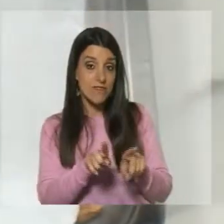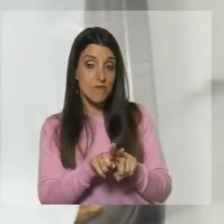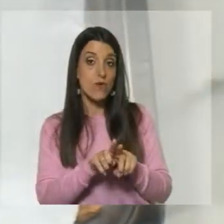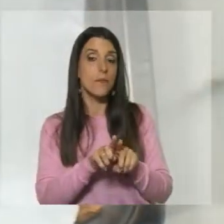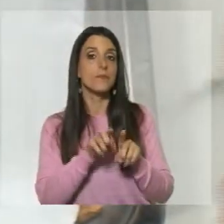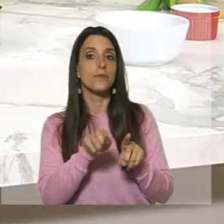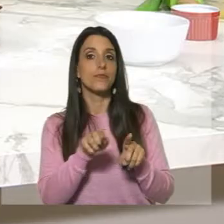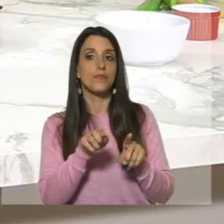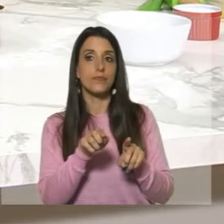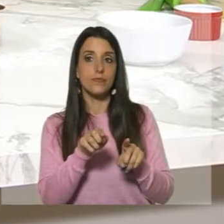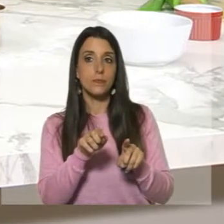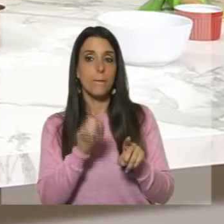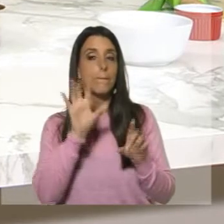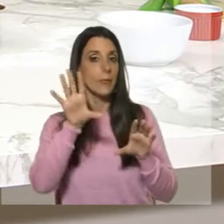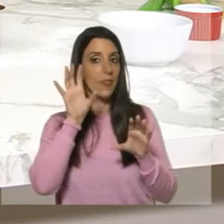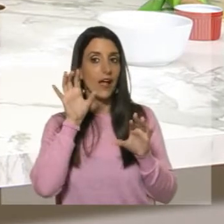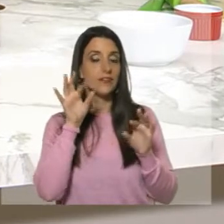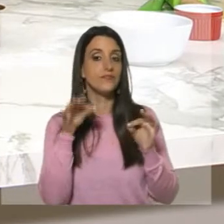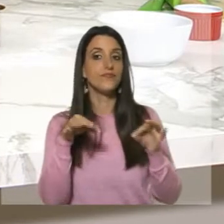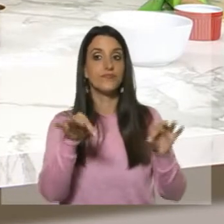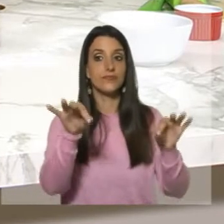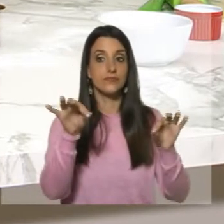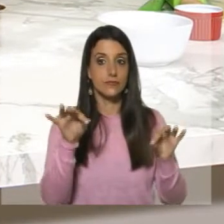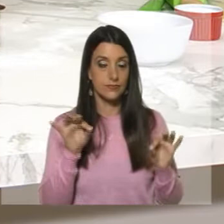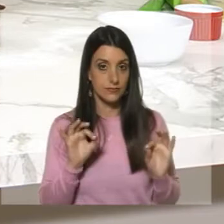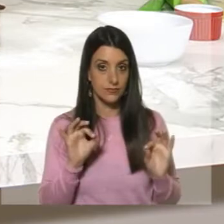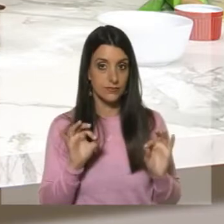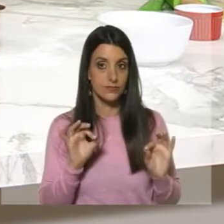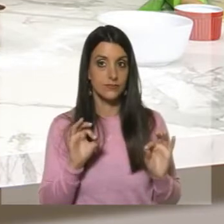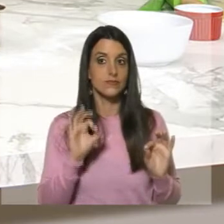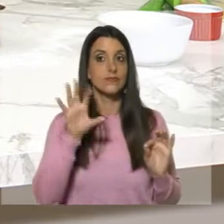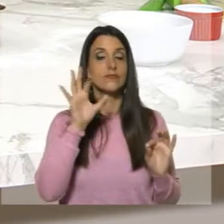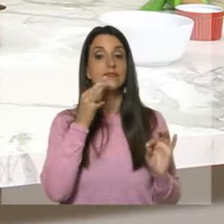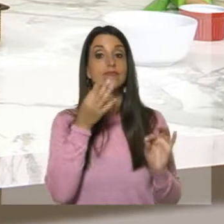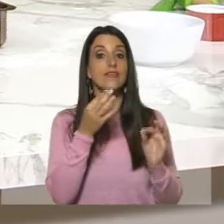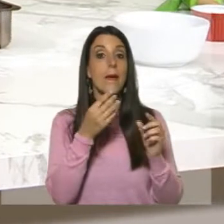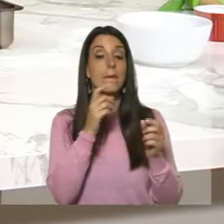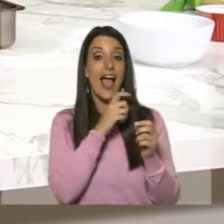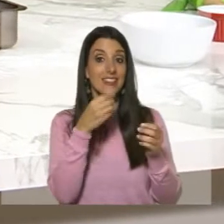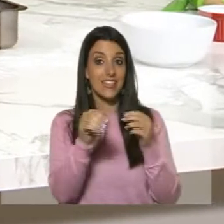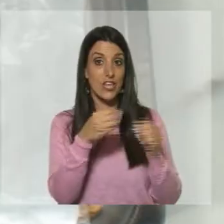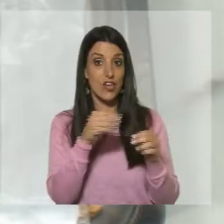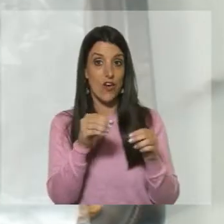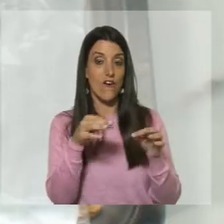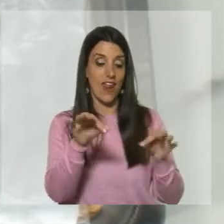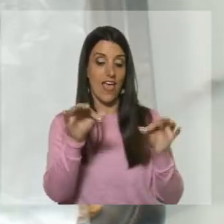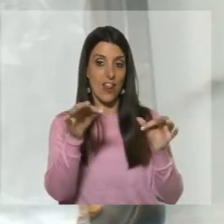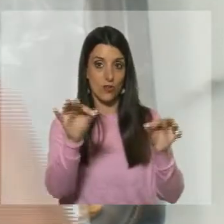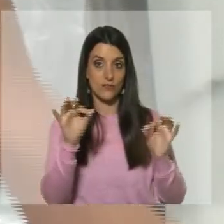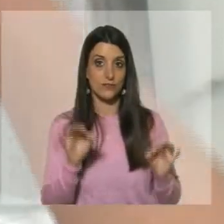vas a tocar, a tapar. ¿Te acordás que te dije lo de los trocitos de como de plástico? Sí. Vas a dejar... El nylon. Acá